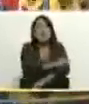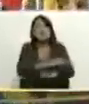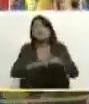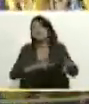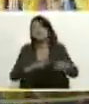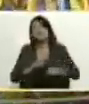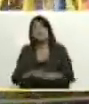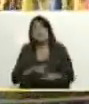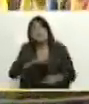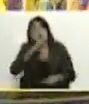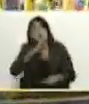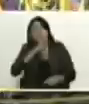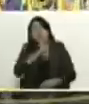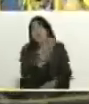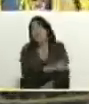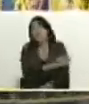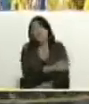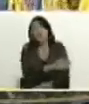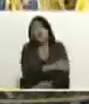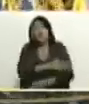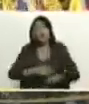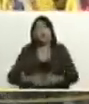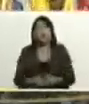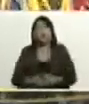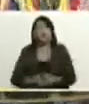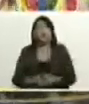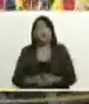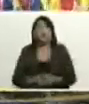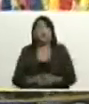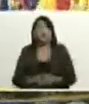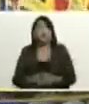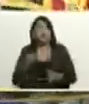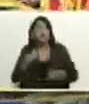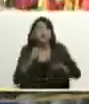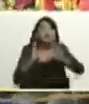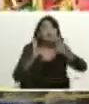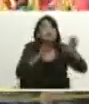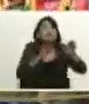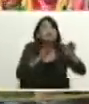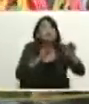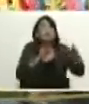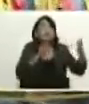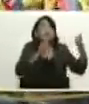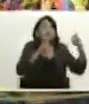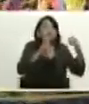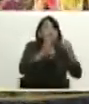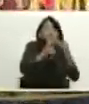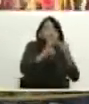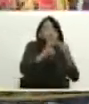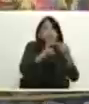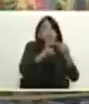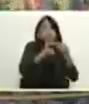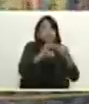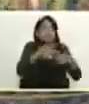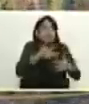nefasta oligarquía, al servicio de sus propios y mezquinos intereses,